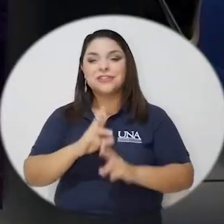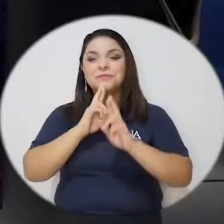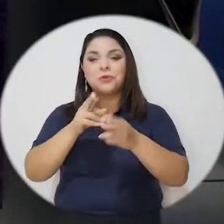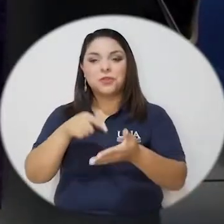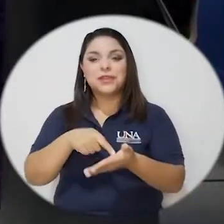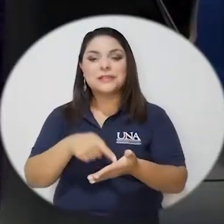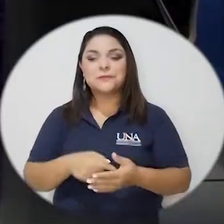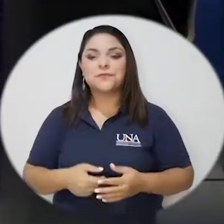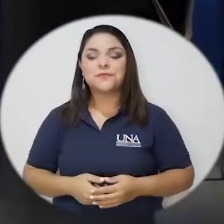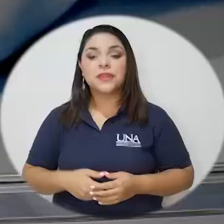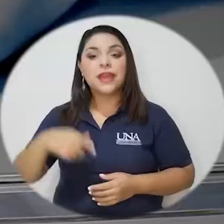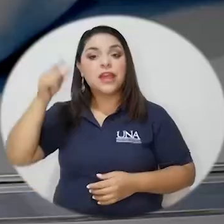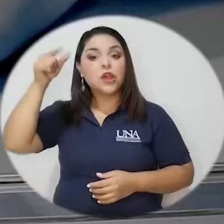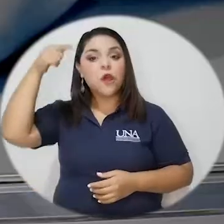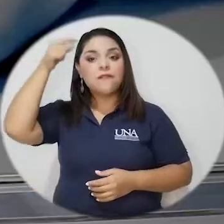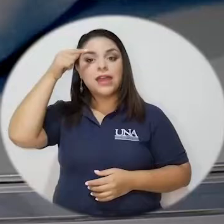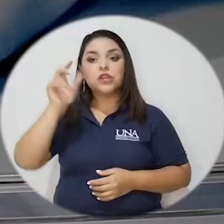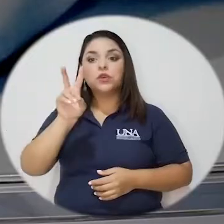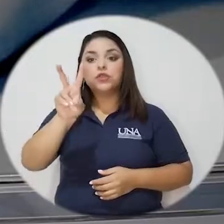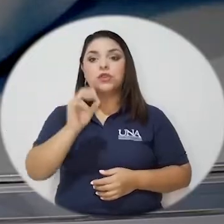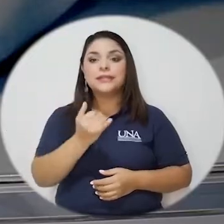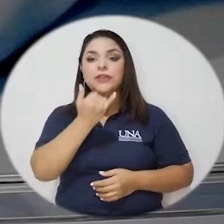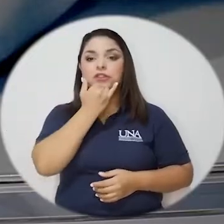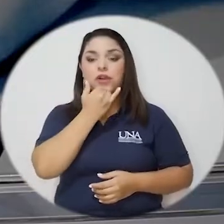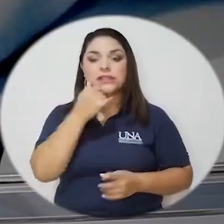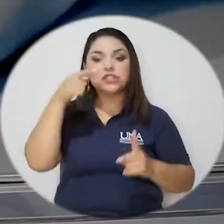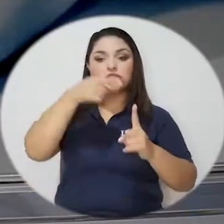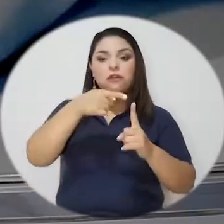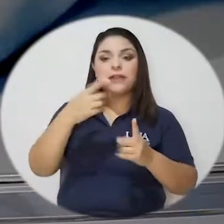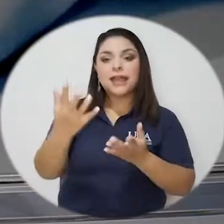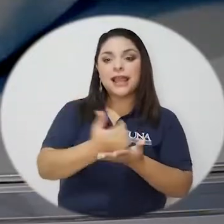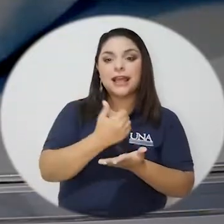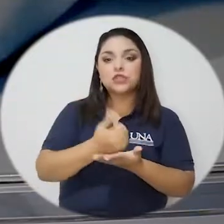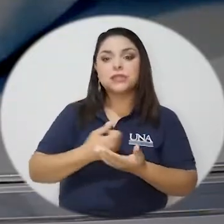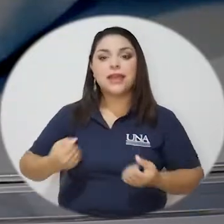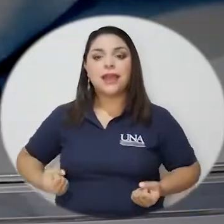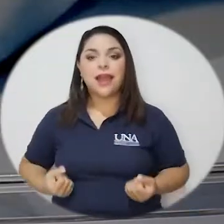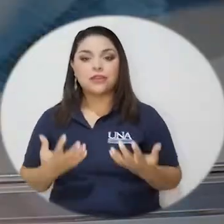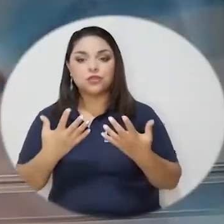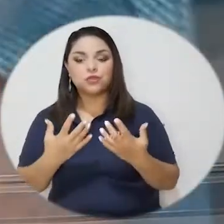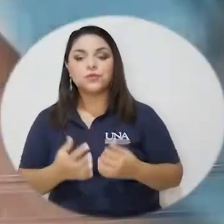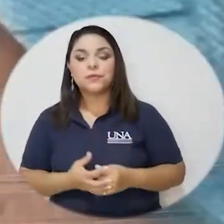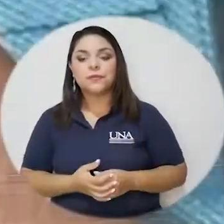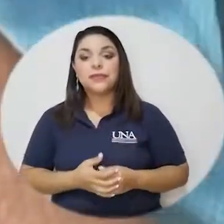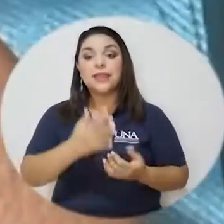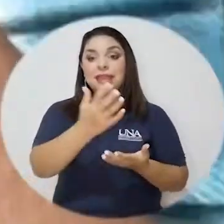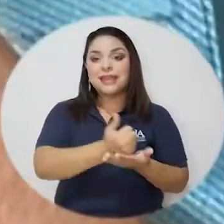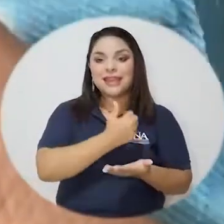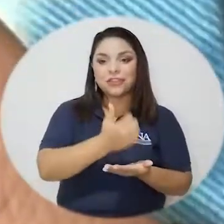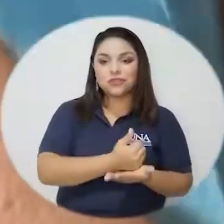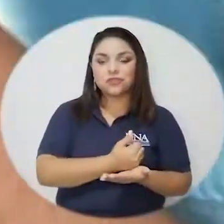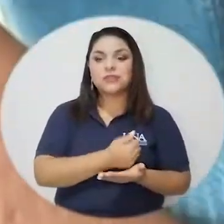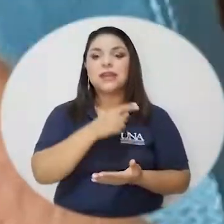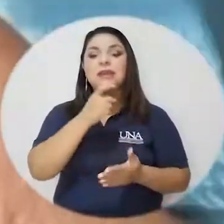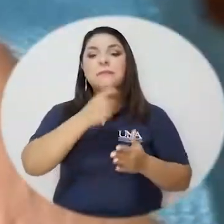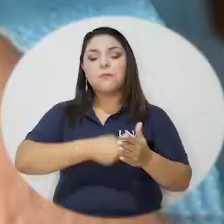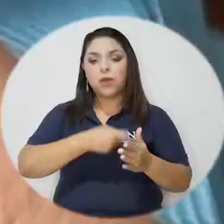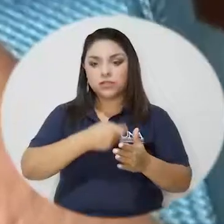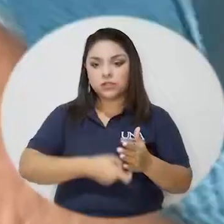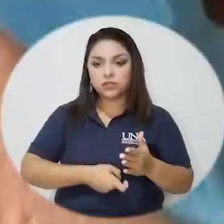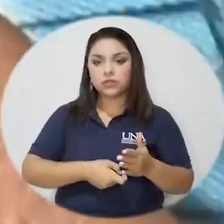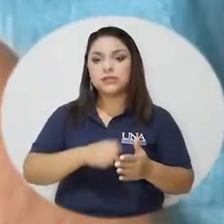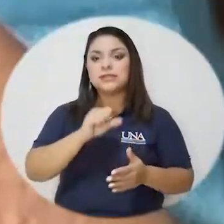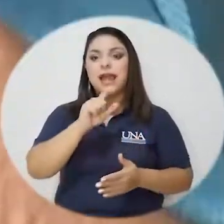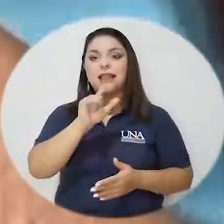mí, el gobierno ha cometido 2 errores en cuanto a ingresos y gastos. Por el lado de los ingresos, el impuesto al IVA es un